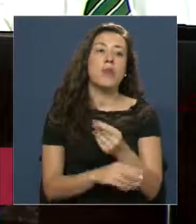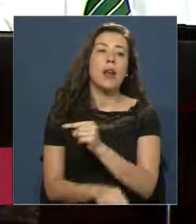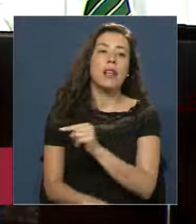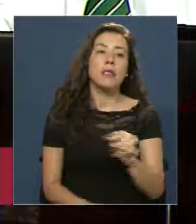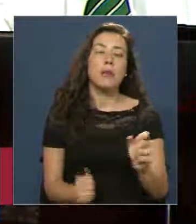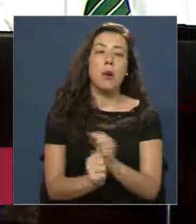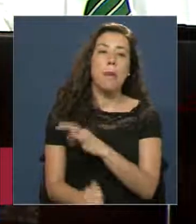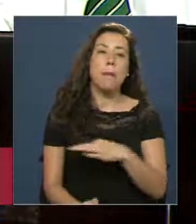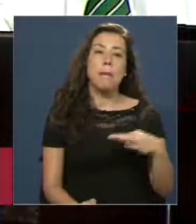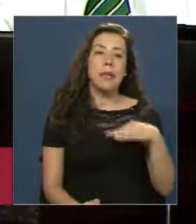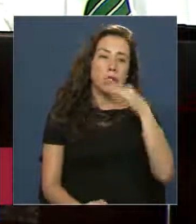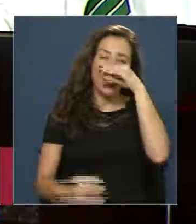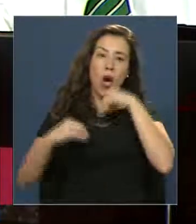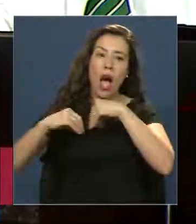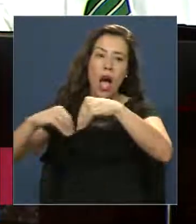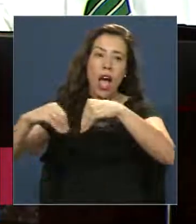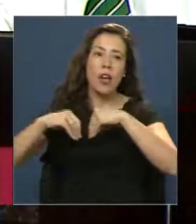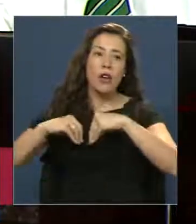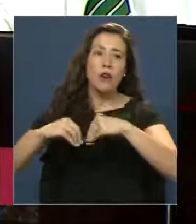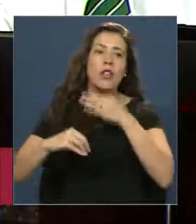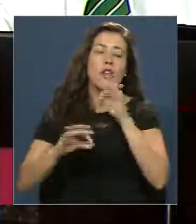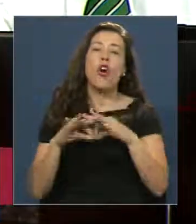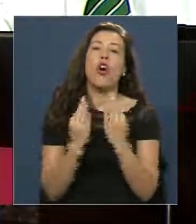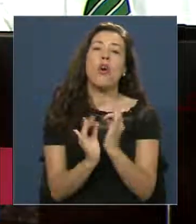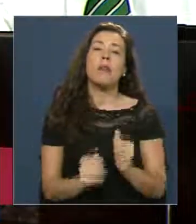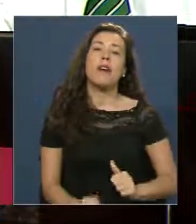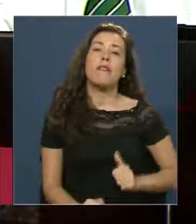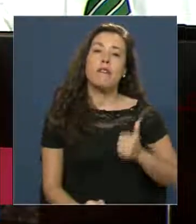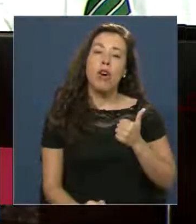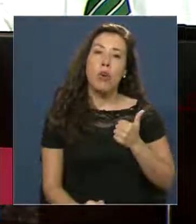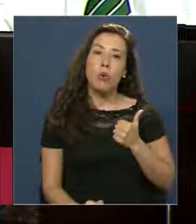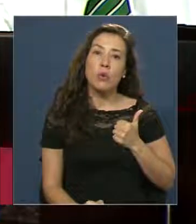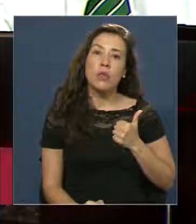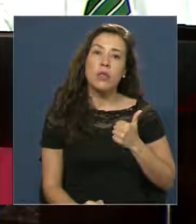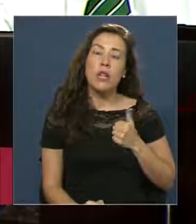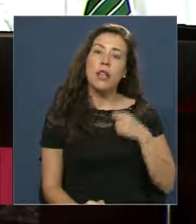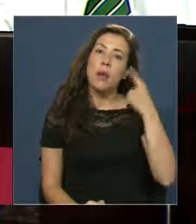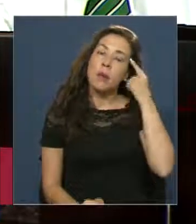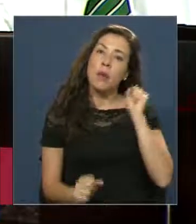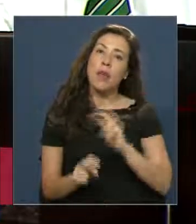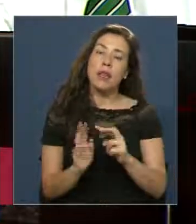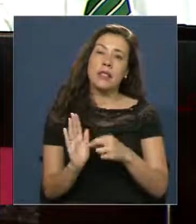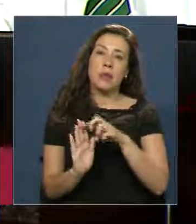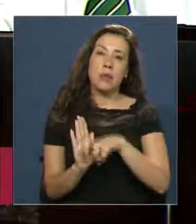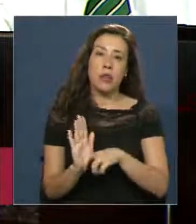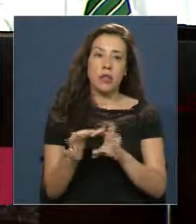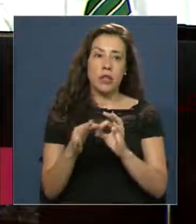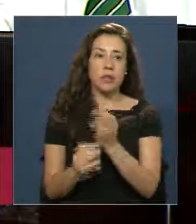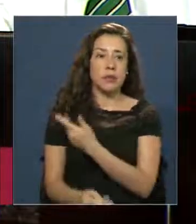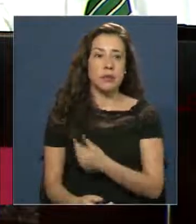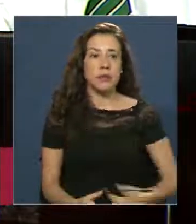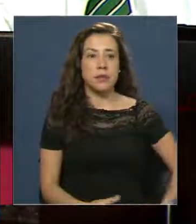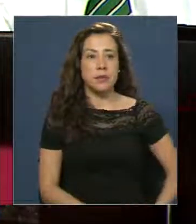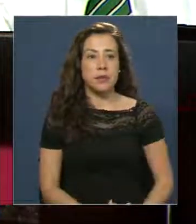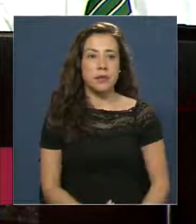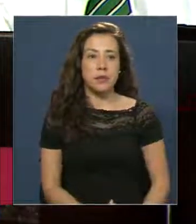con el ministro de Agricultura, quien ha señalado su total voluntad y disposición para sacar adelante este proyecto. Gracias, presidente.